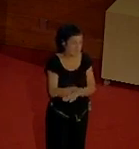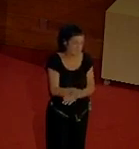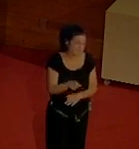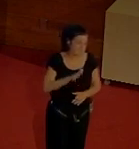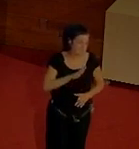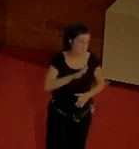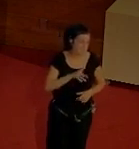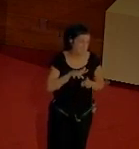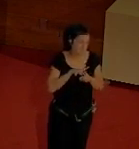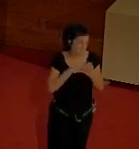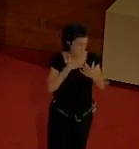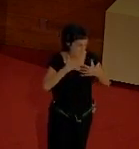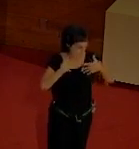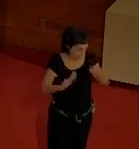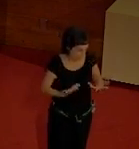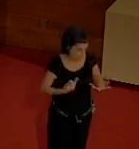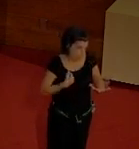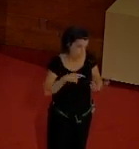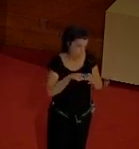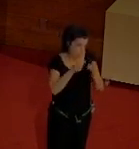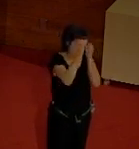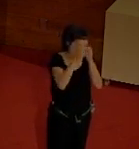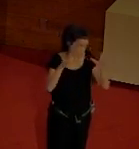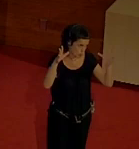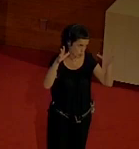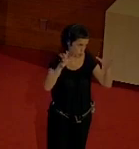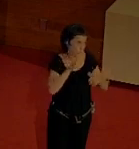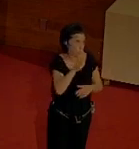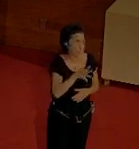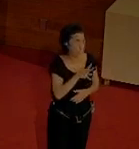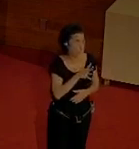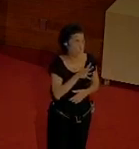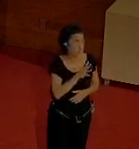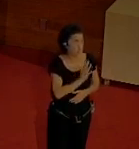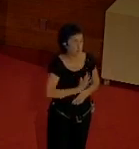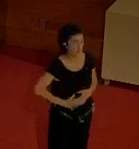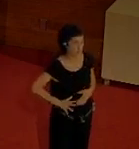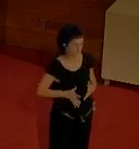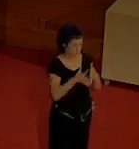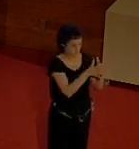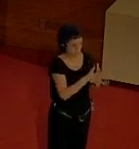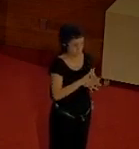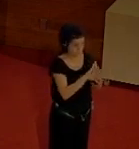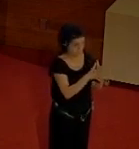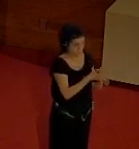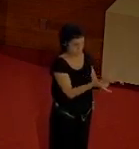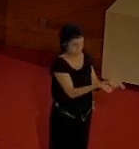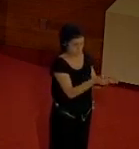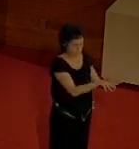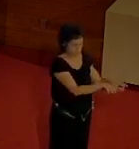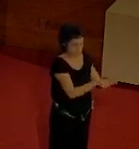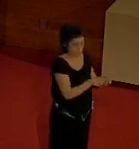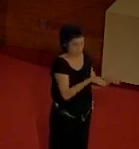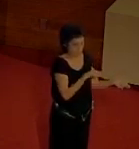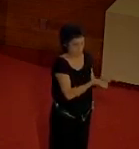sea la realidad de hoy es dominio naval estadounidense pero sí vemos la dinámica en la que está China implicado